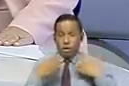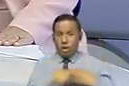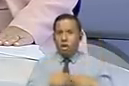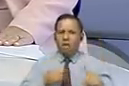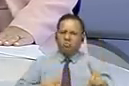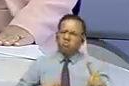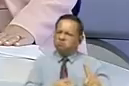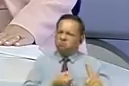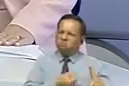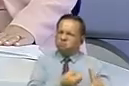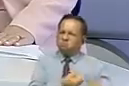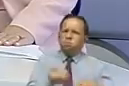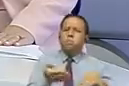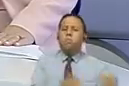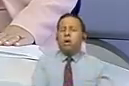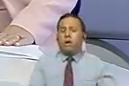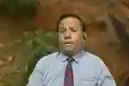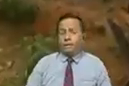reciclaje. Veamos.